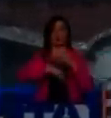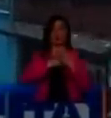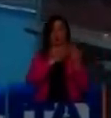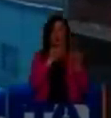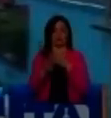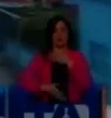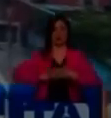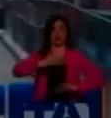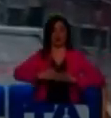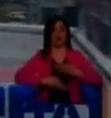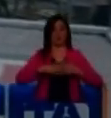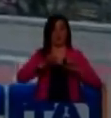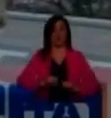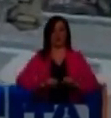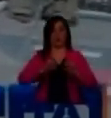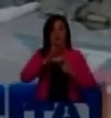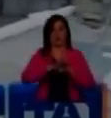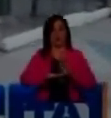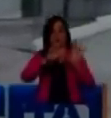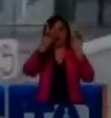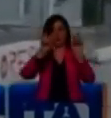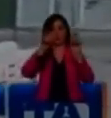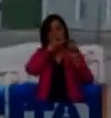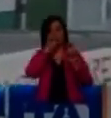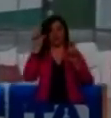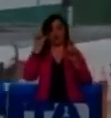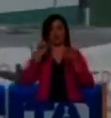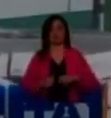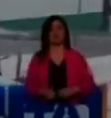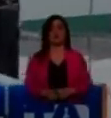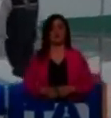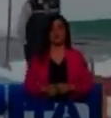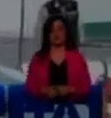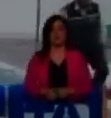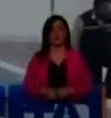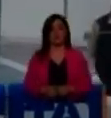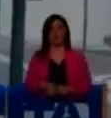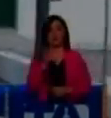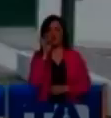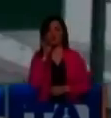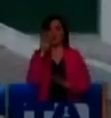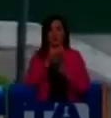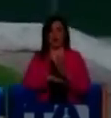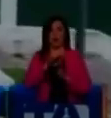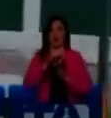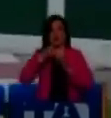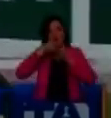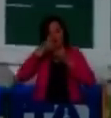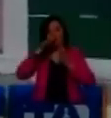procedimientos correspondientes para así reducir y eliminar el consumo de sustancias sujetas a fiscalización aquí